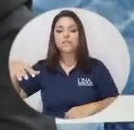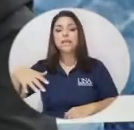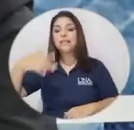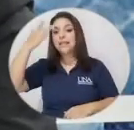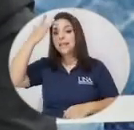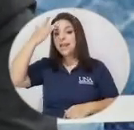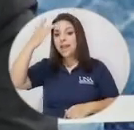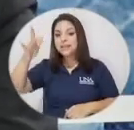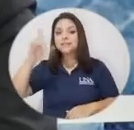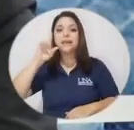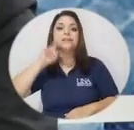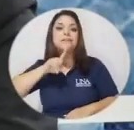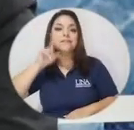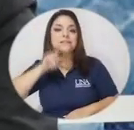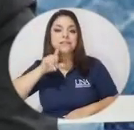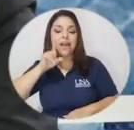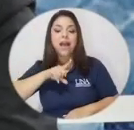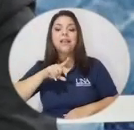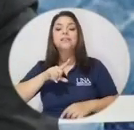inteligencia artificial,